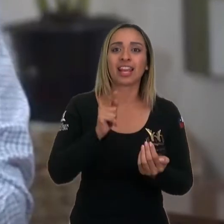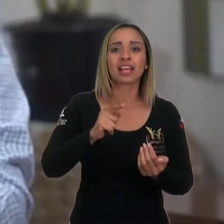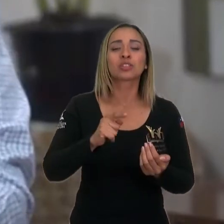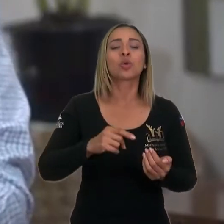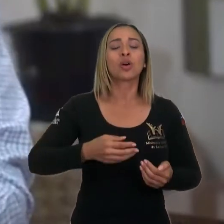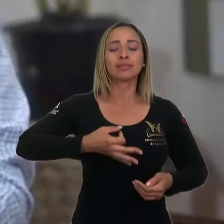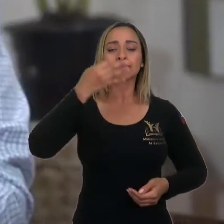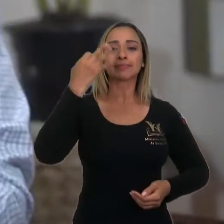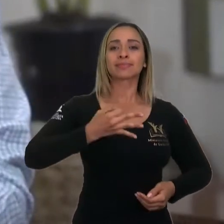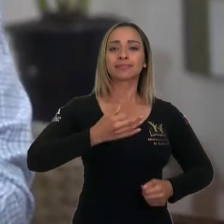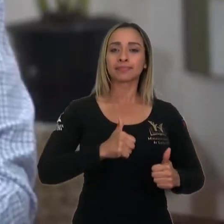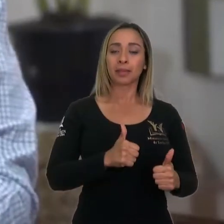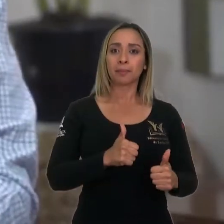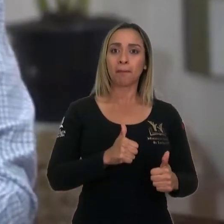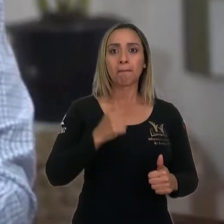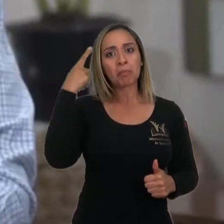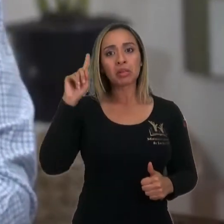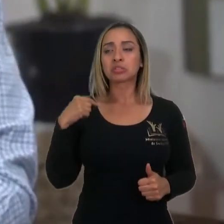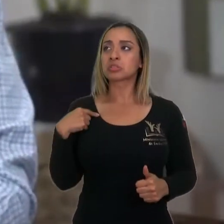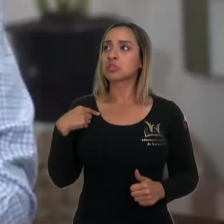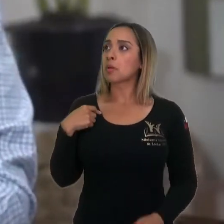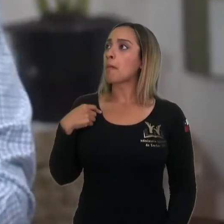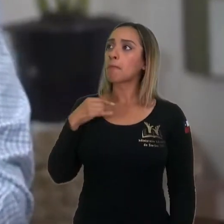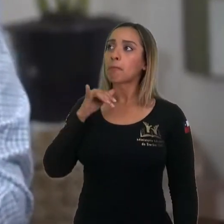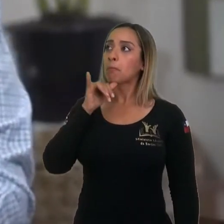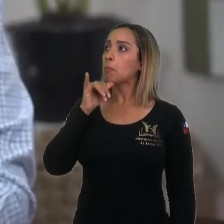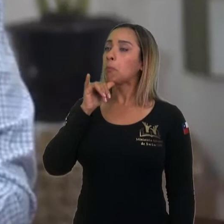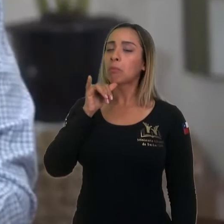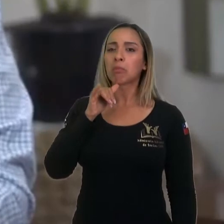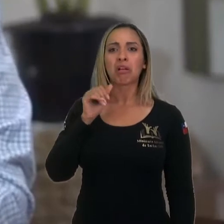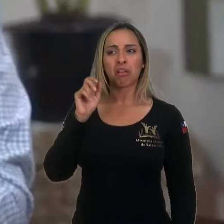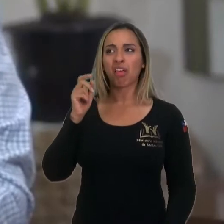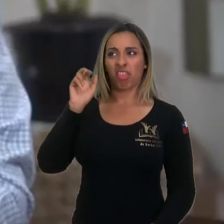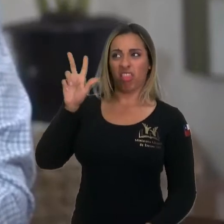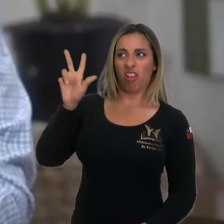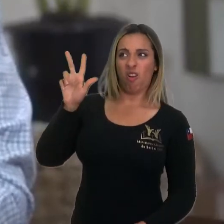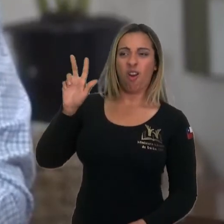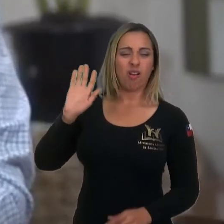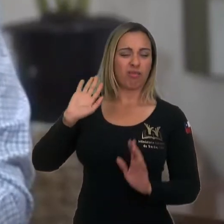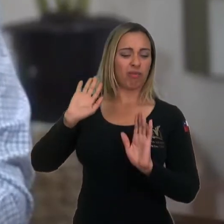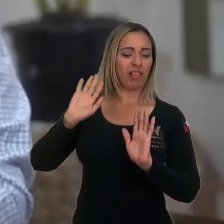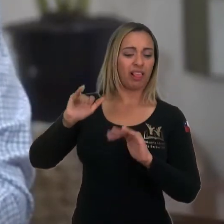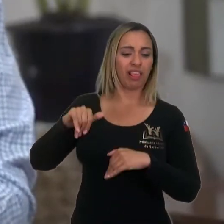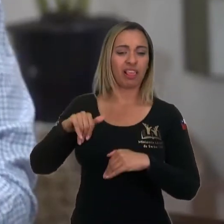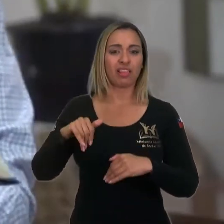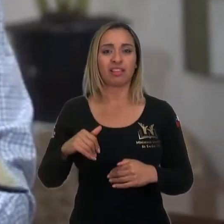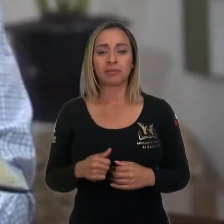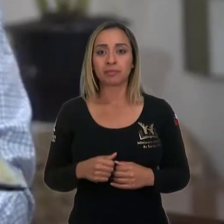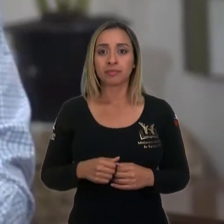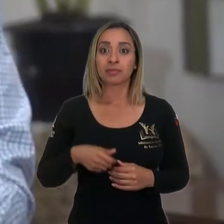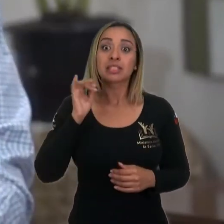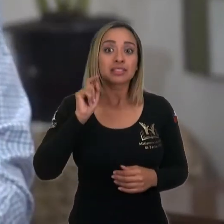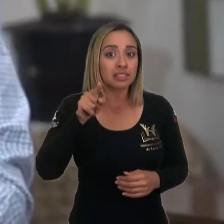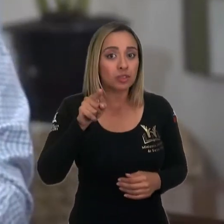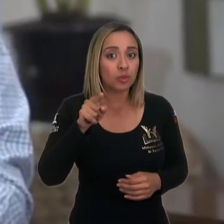Todopoderoso. Pero si tú no crees en la creación, tú no crees en el Dios Creador, porque si estás